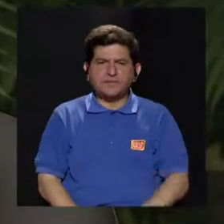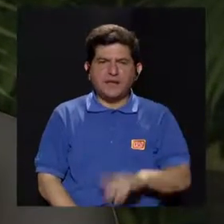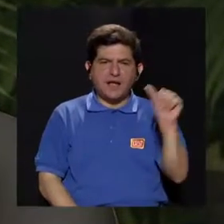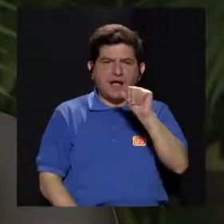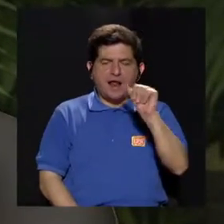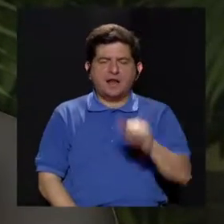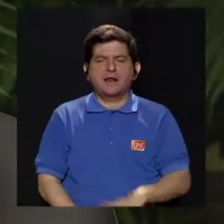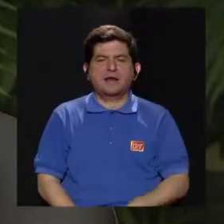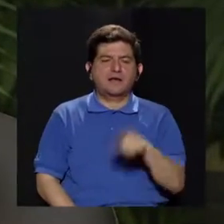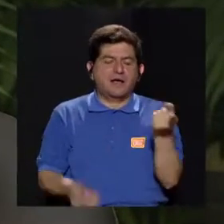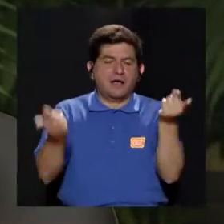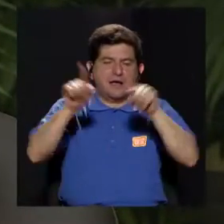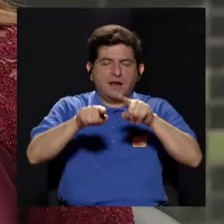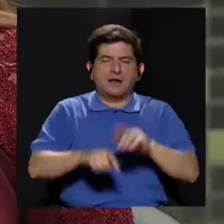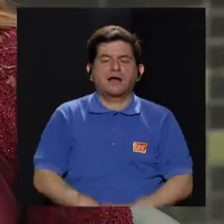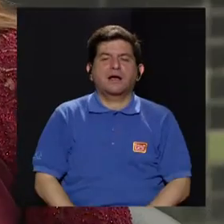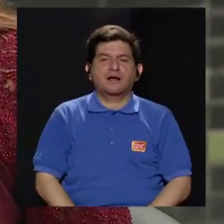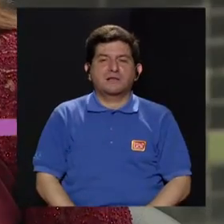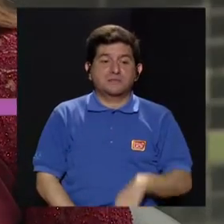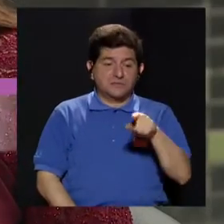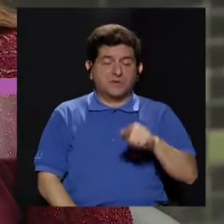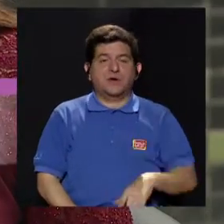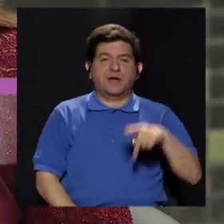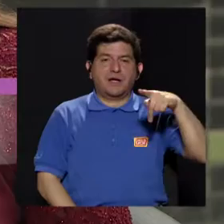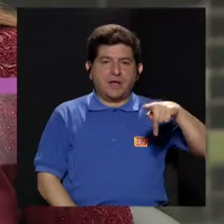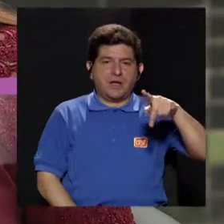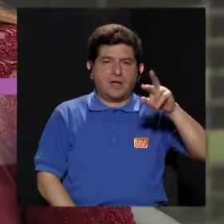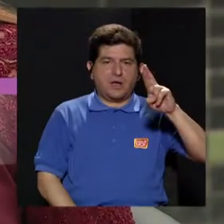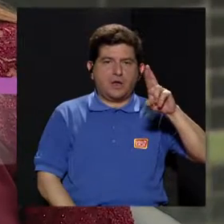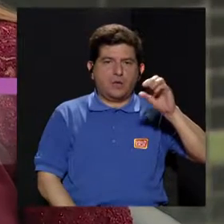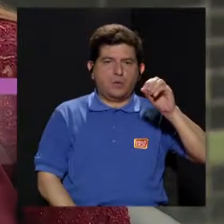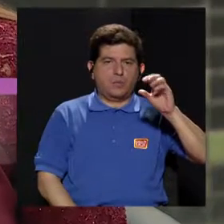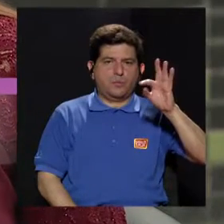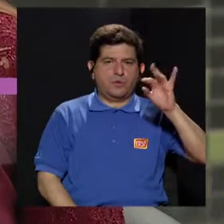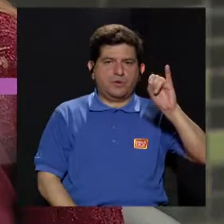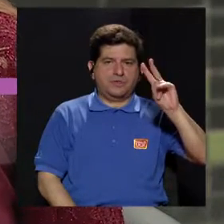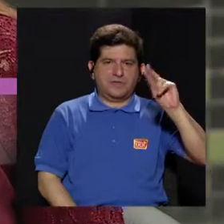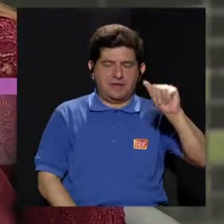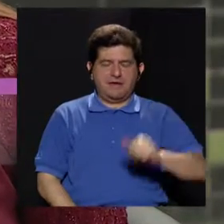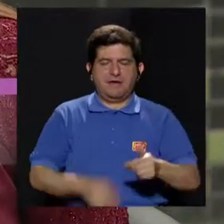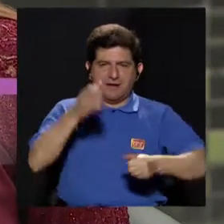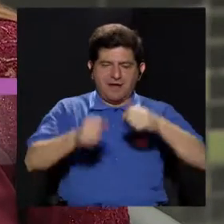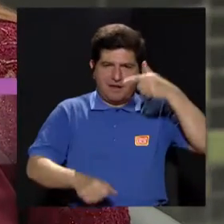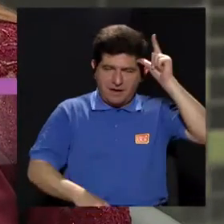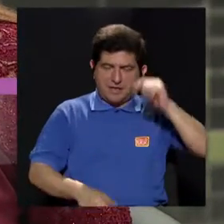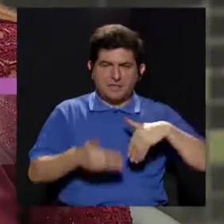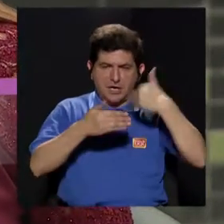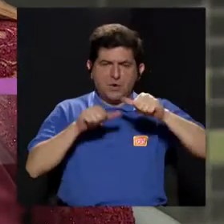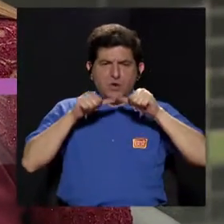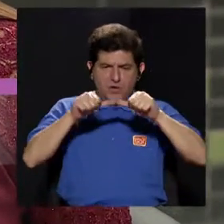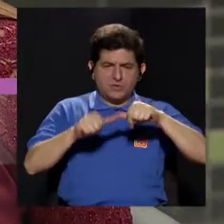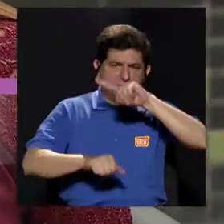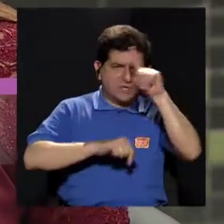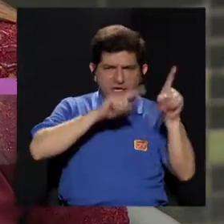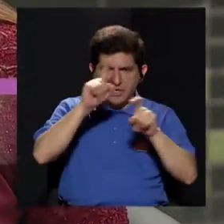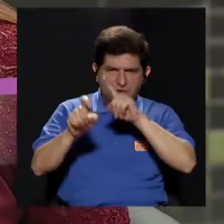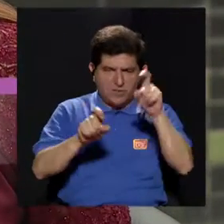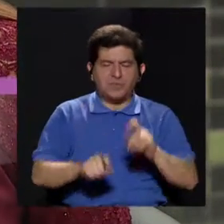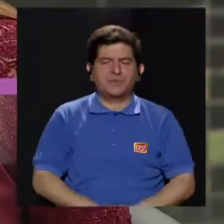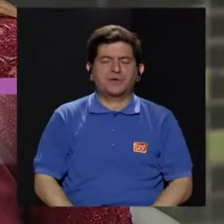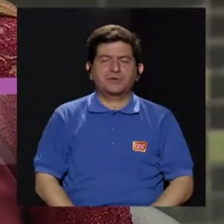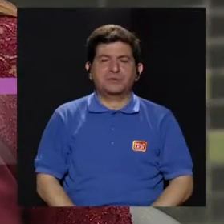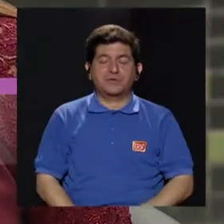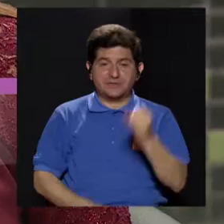alergia a la proteína de la leche de vaca. Vamos a hacer otra pausa, doctora, para luego regresar con más de las preguntas que tenemos. Nuestro último bloque de